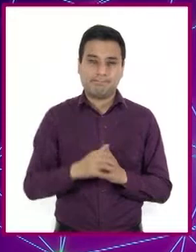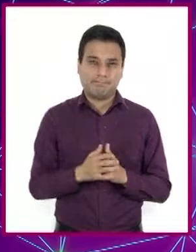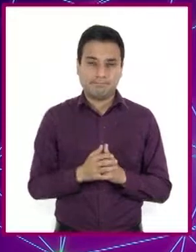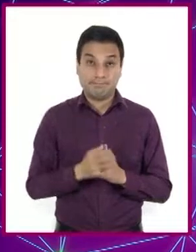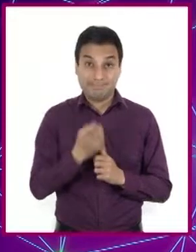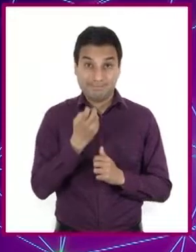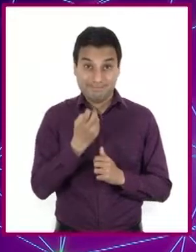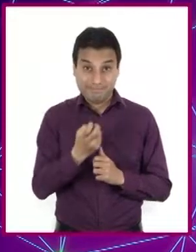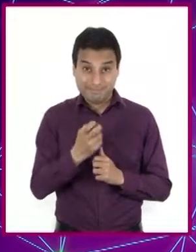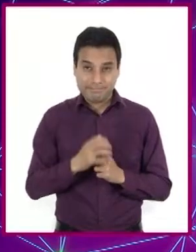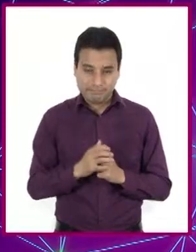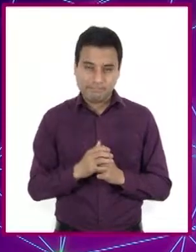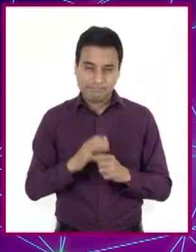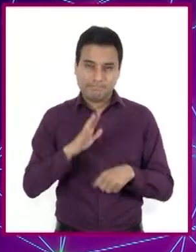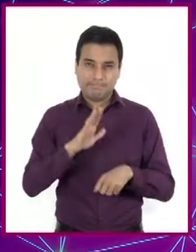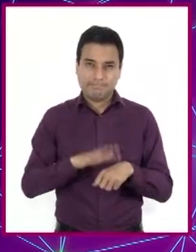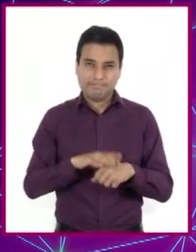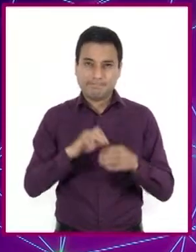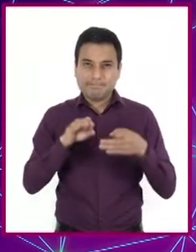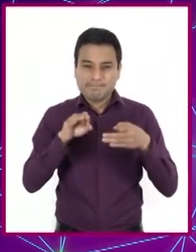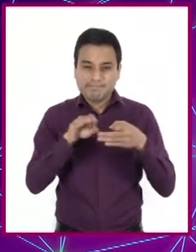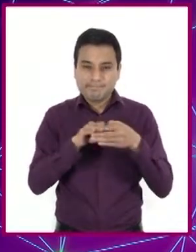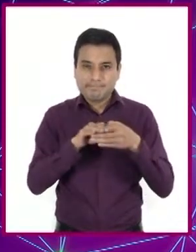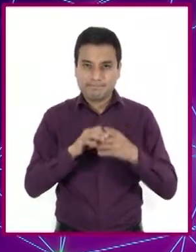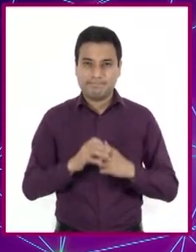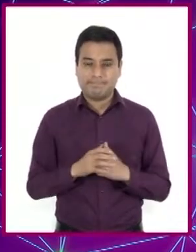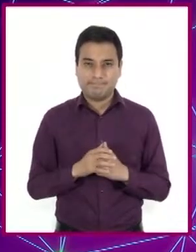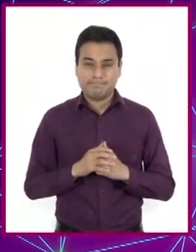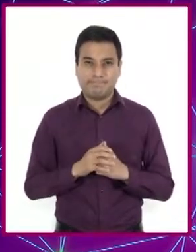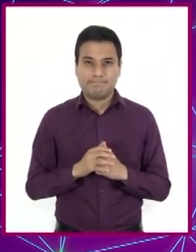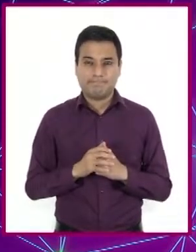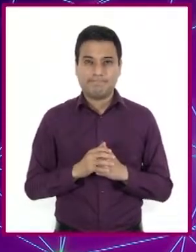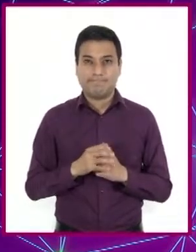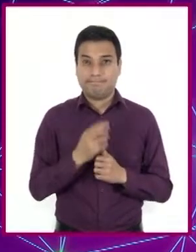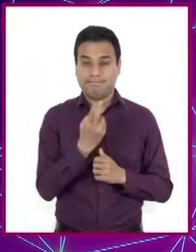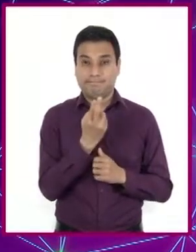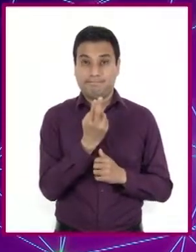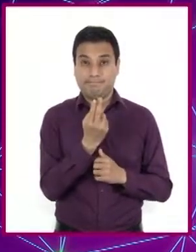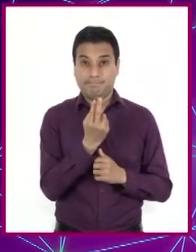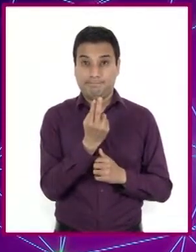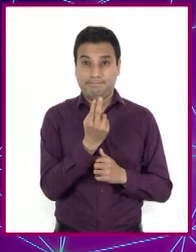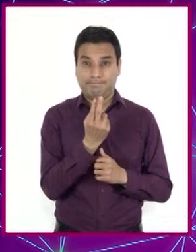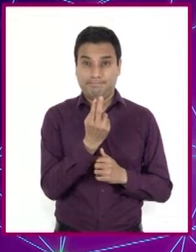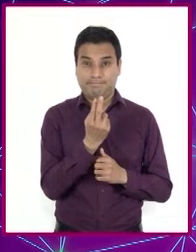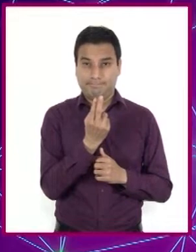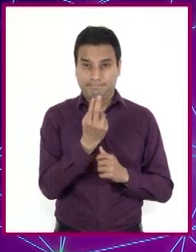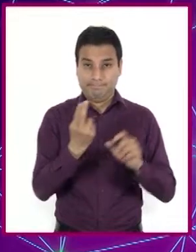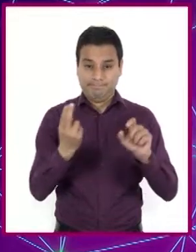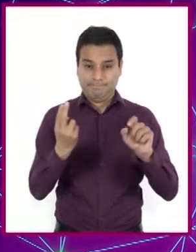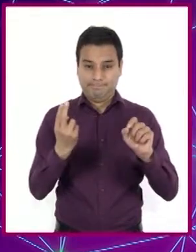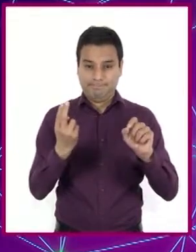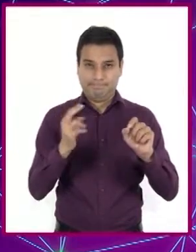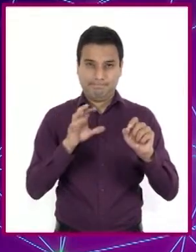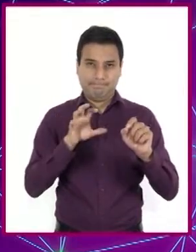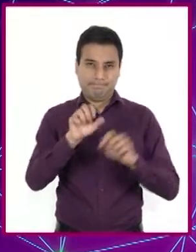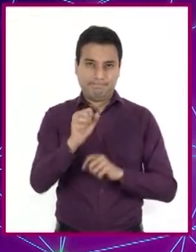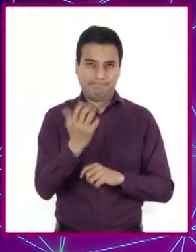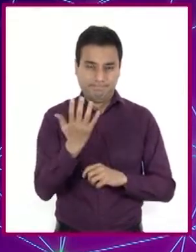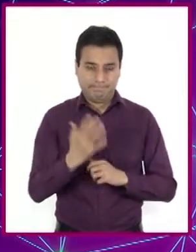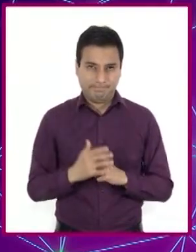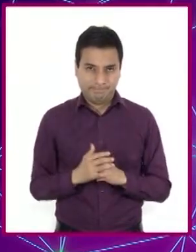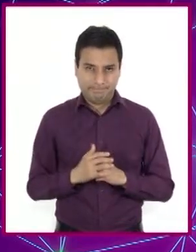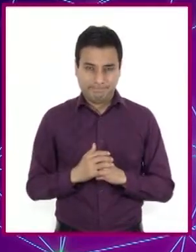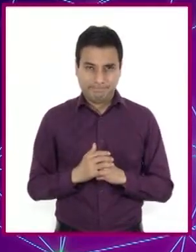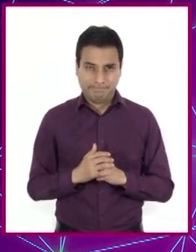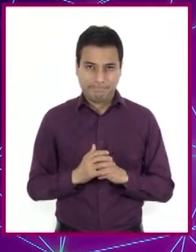Este es el valor más cercano a la media. Entre 25 y 20 hay una distancia de 5 unidades.